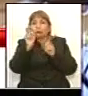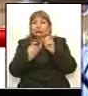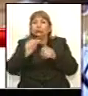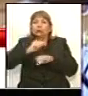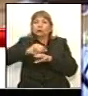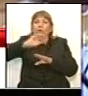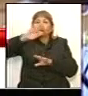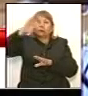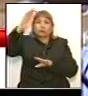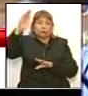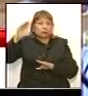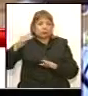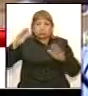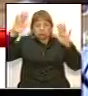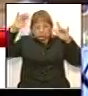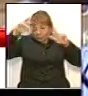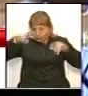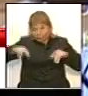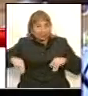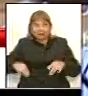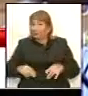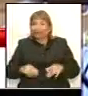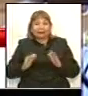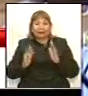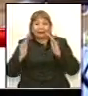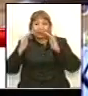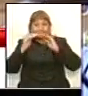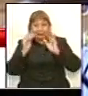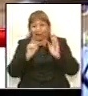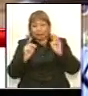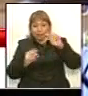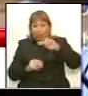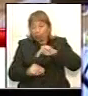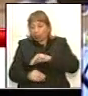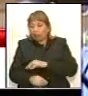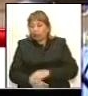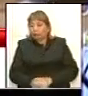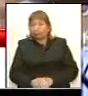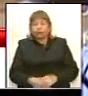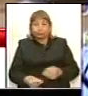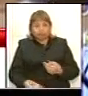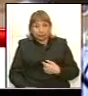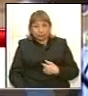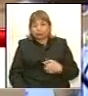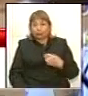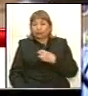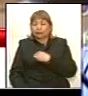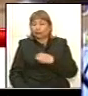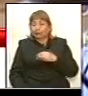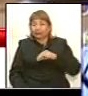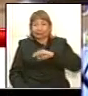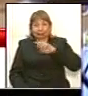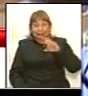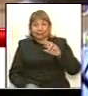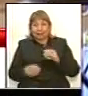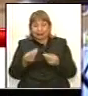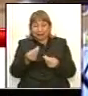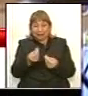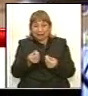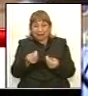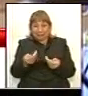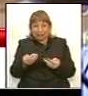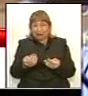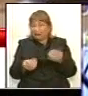Porque en los cerros no se le puede enseñar a bajar. En los cerros lo hemos visto, y yo estoy con un grupo de la Universidad Católica, en la parte de los cerros, en el Arenal, porque es